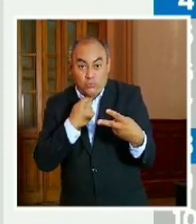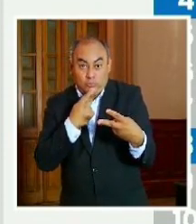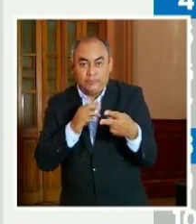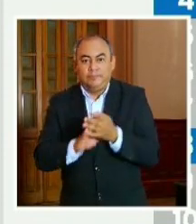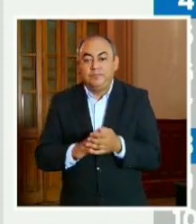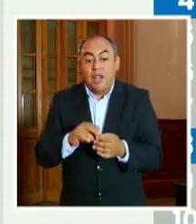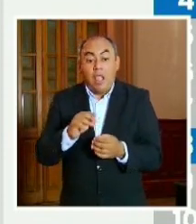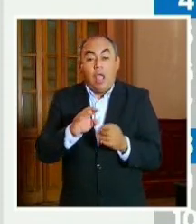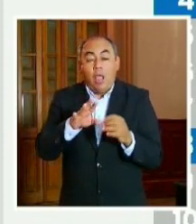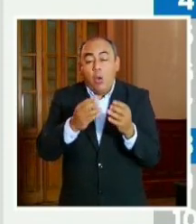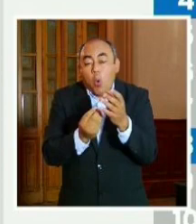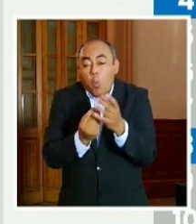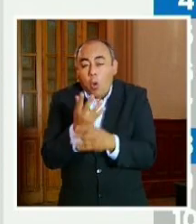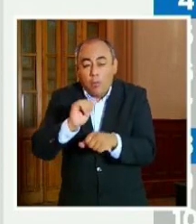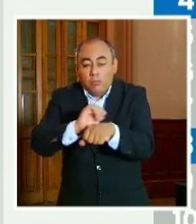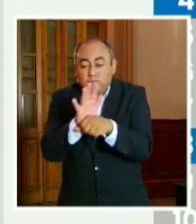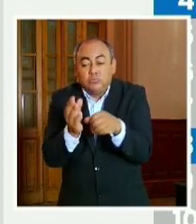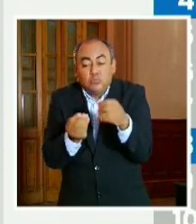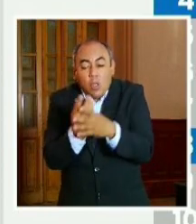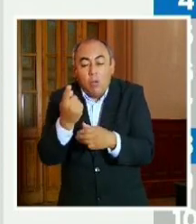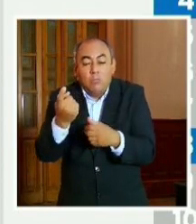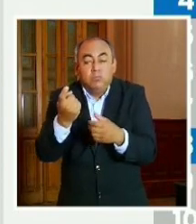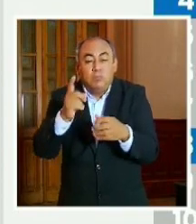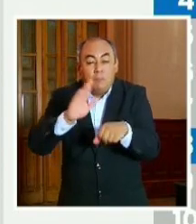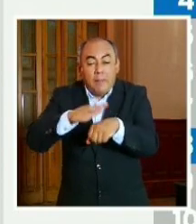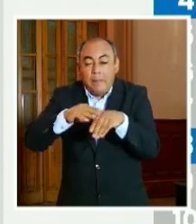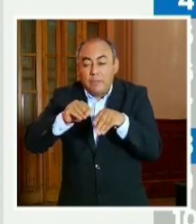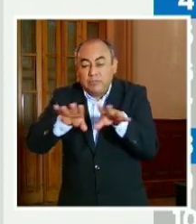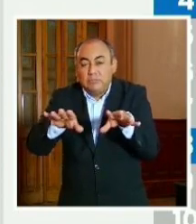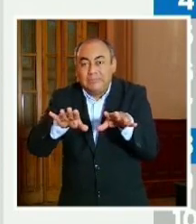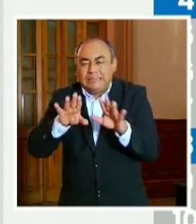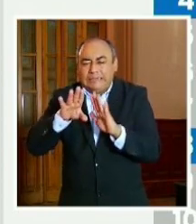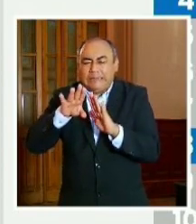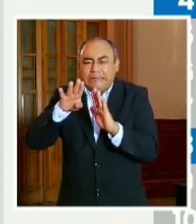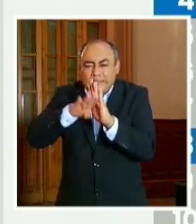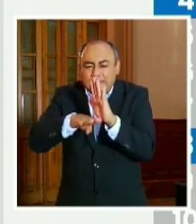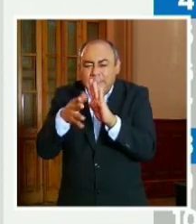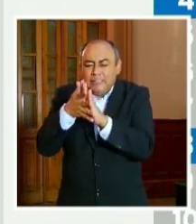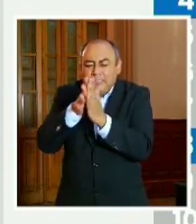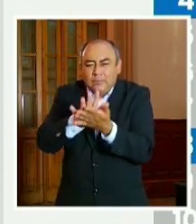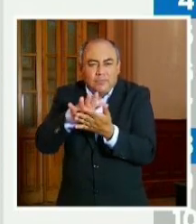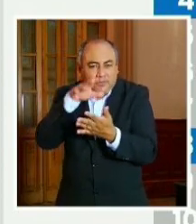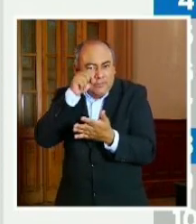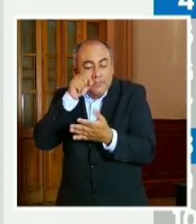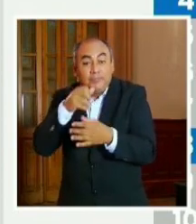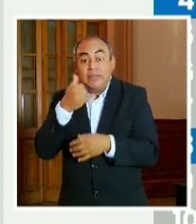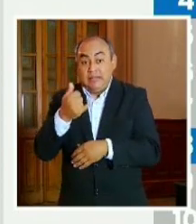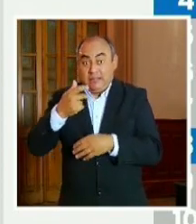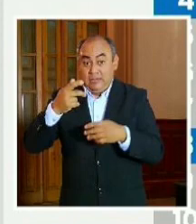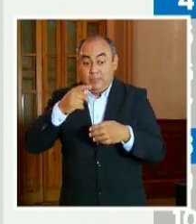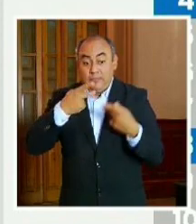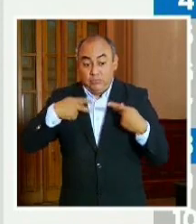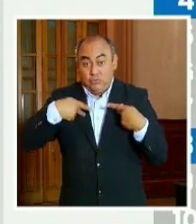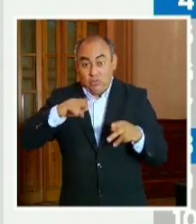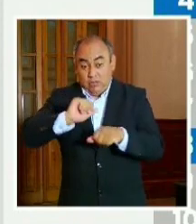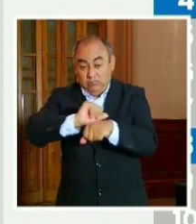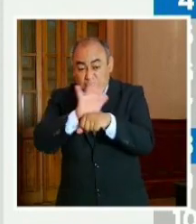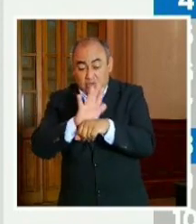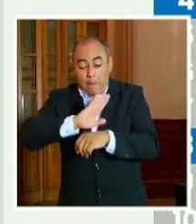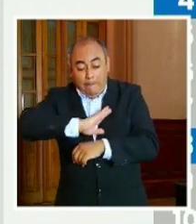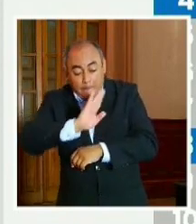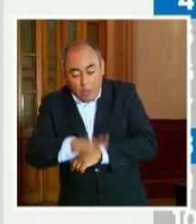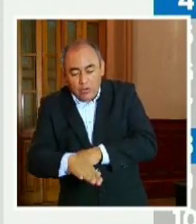casos nuevos ya muy cerquita de estar en naranja, y el promedio de defunciones también ya muy cerquita de bajar